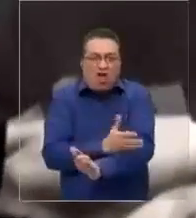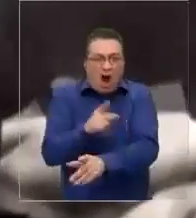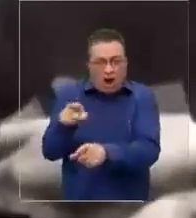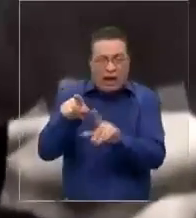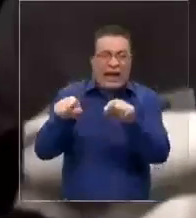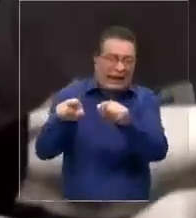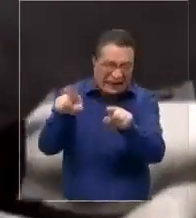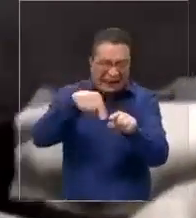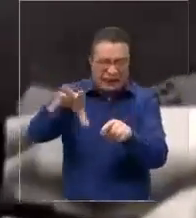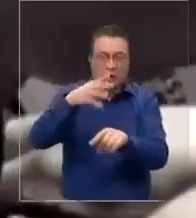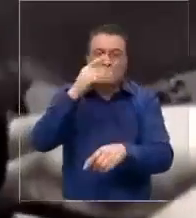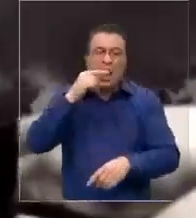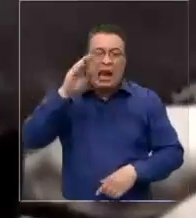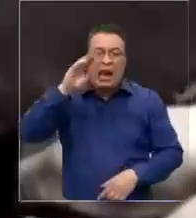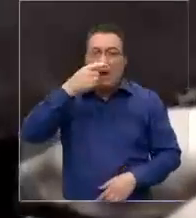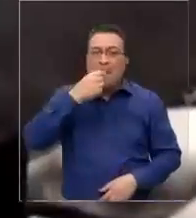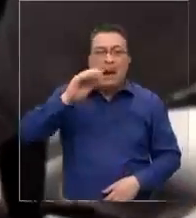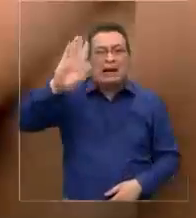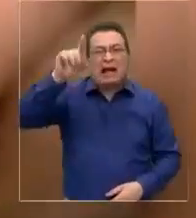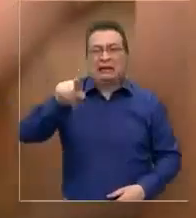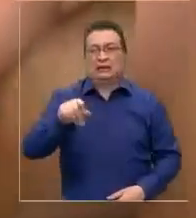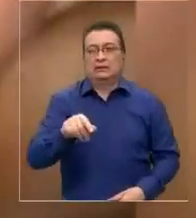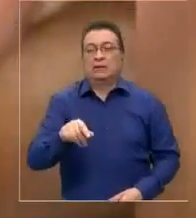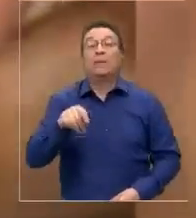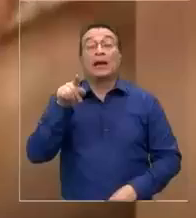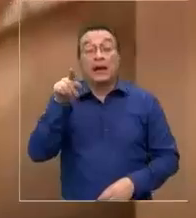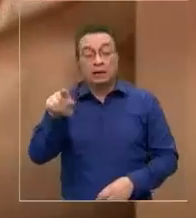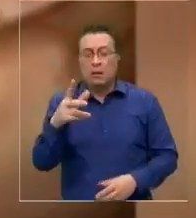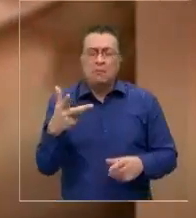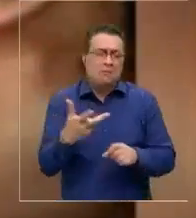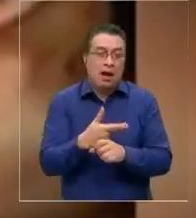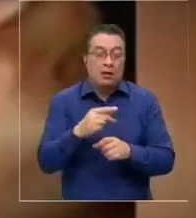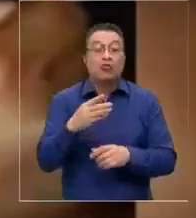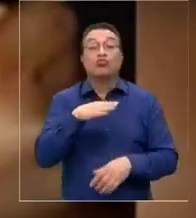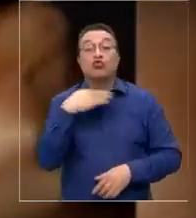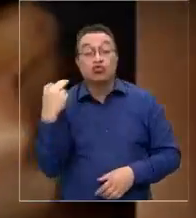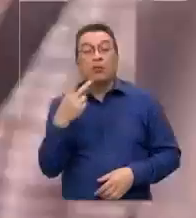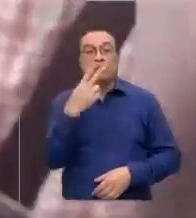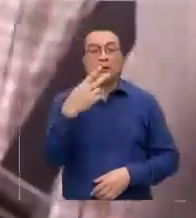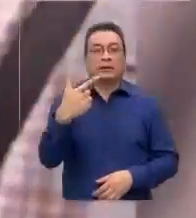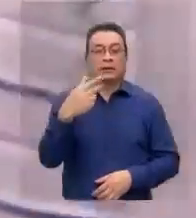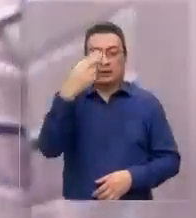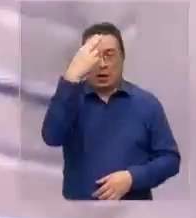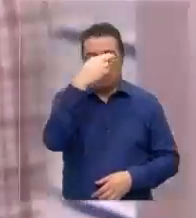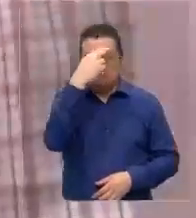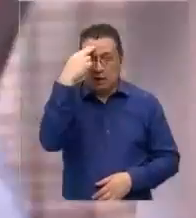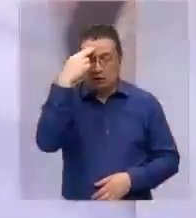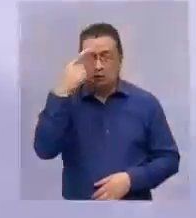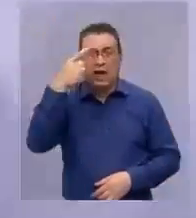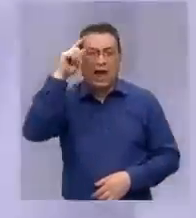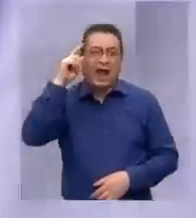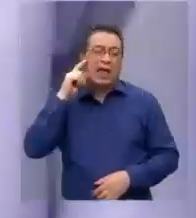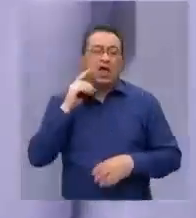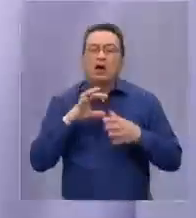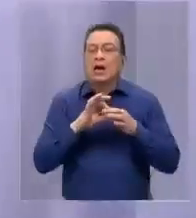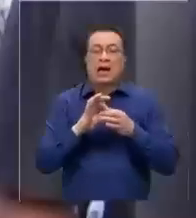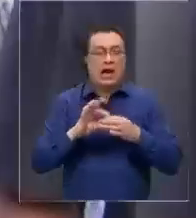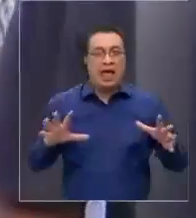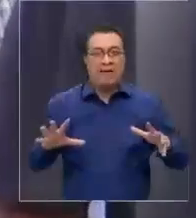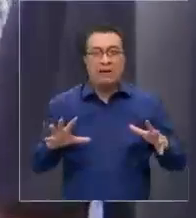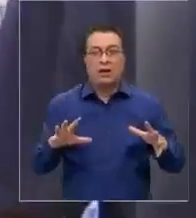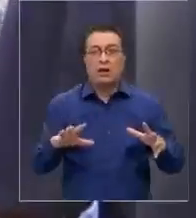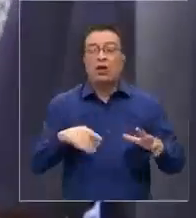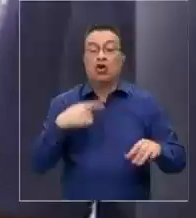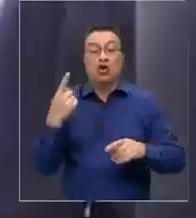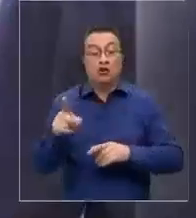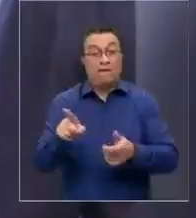dejaron grave, está mal, está muy mal. Daniel falleció el 27 de marzo debido a las graves heridas. Una agresión que